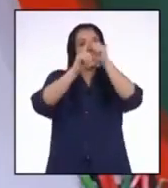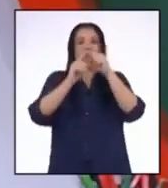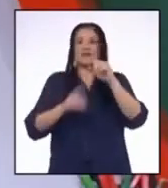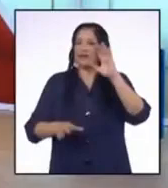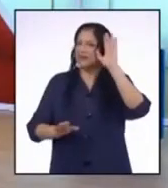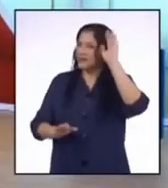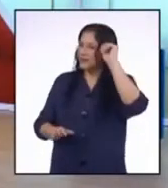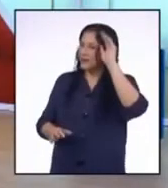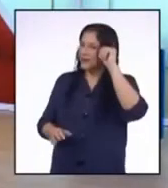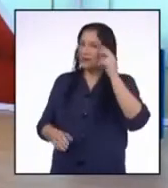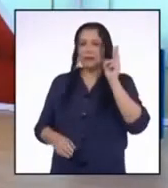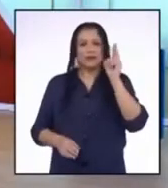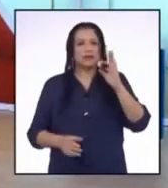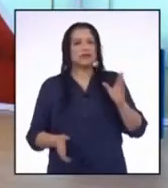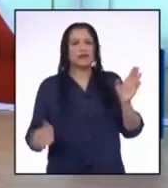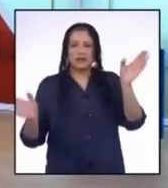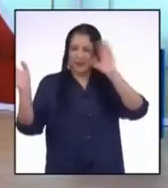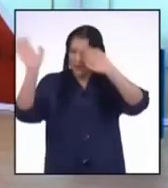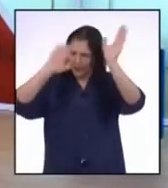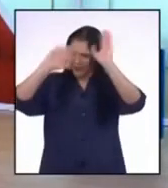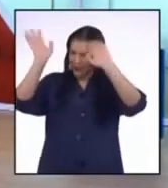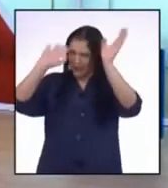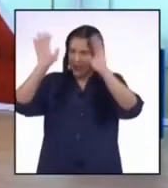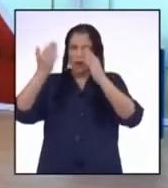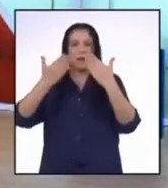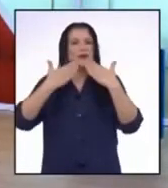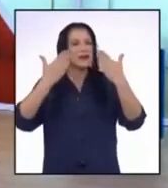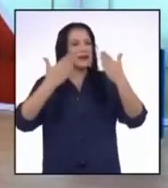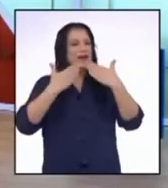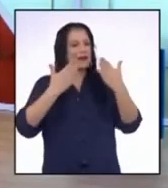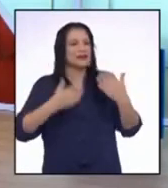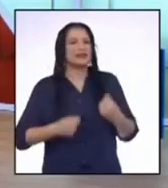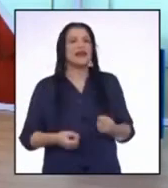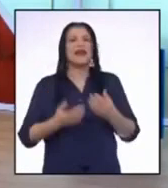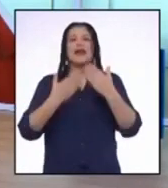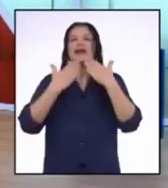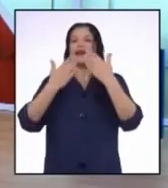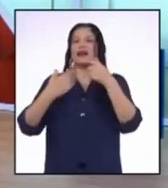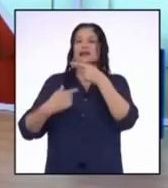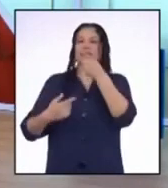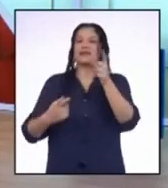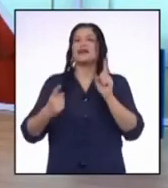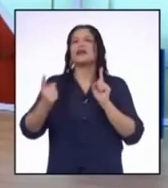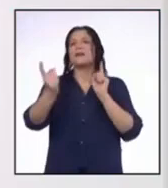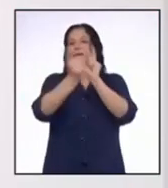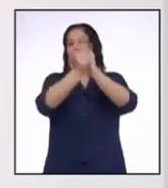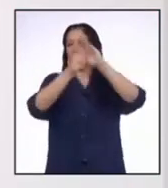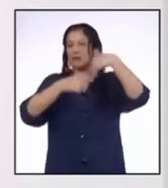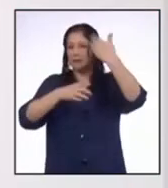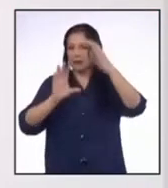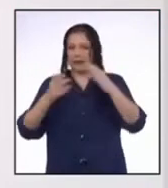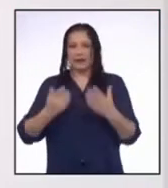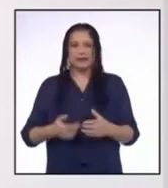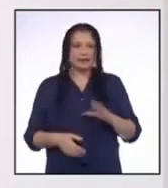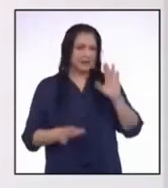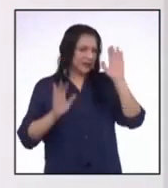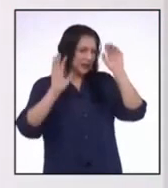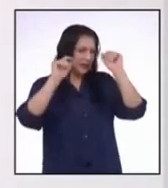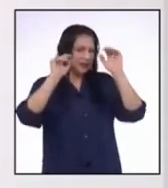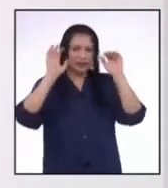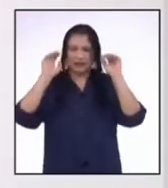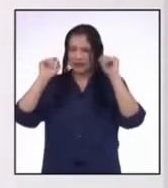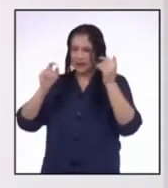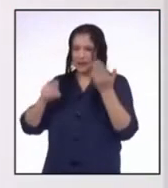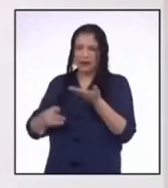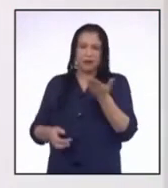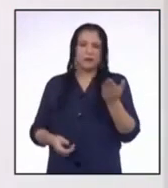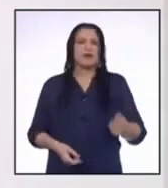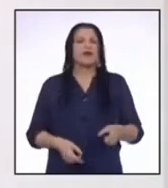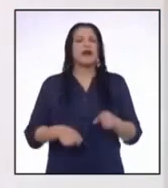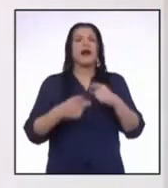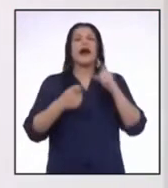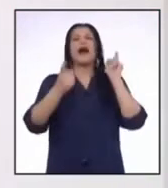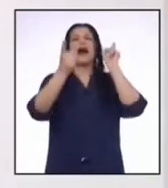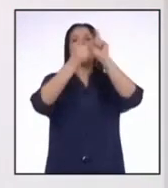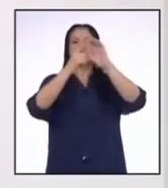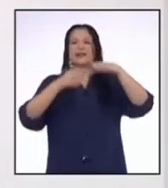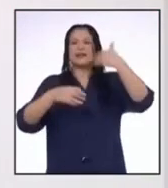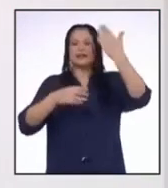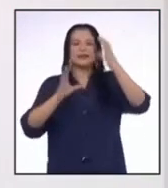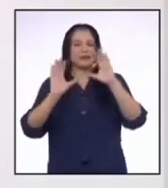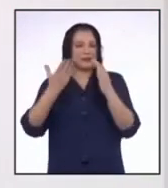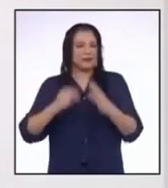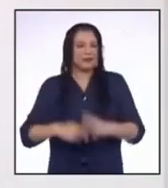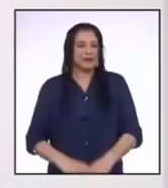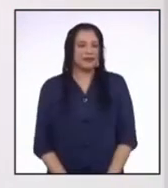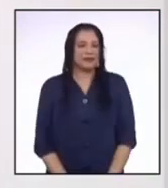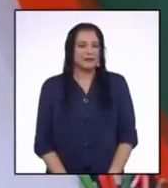profesora. Adiós, profesora, gracias. Muchas gracias, profesora, hasta la próxima. Chao Miluska, chao Junior, hasta la